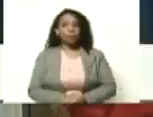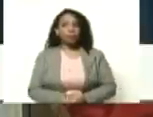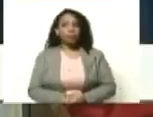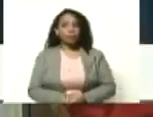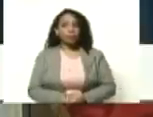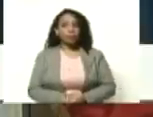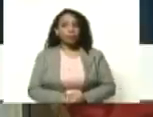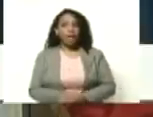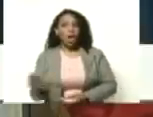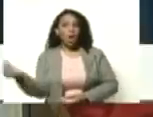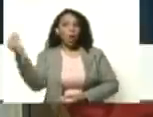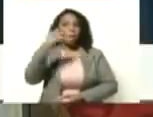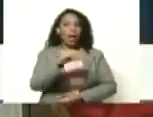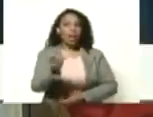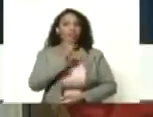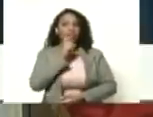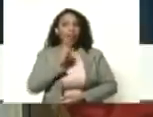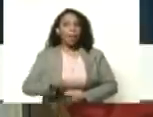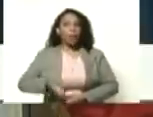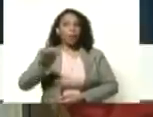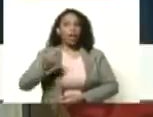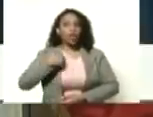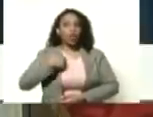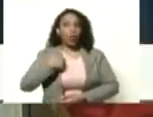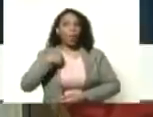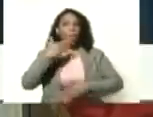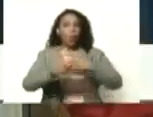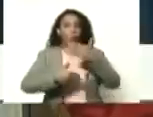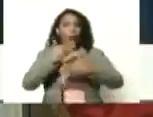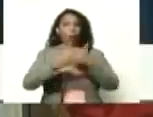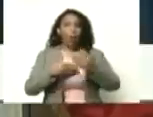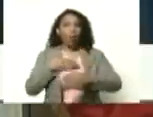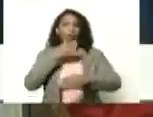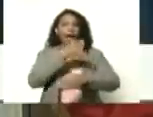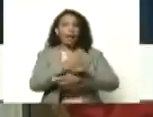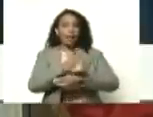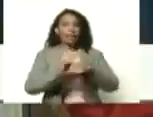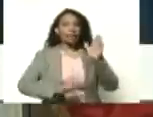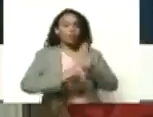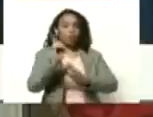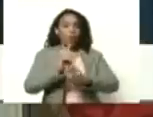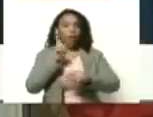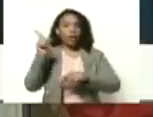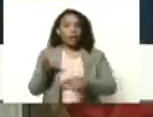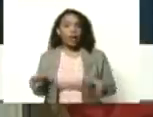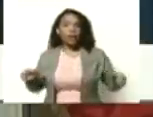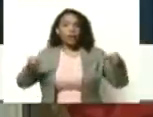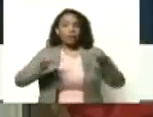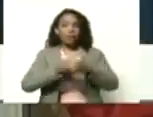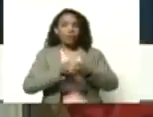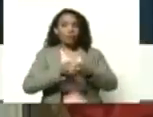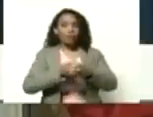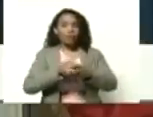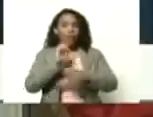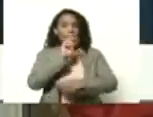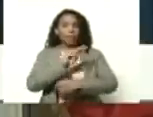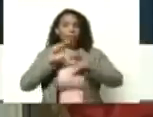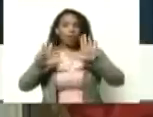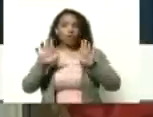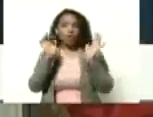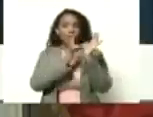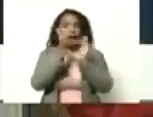y lo más relevante importante que les voy a ir desarrollando es que a partir de la reunión del 28 de